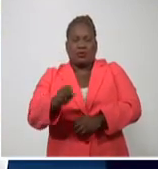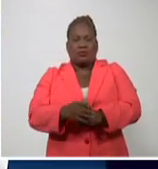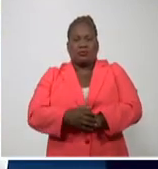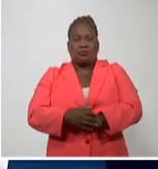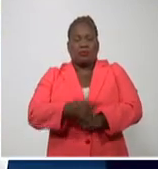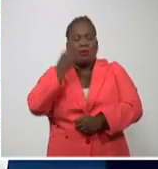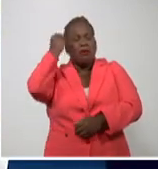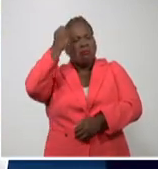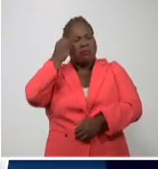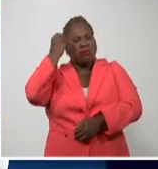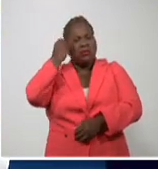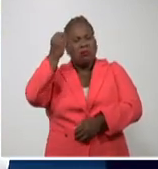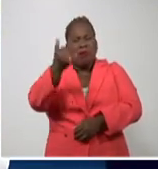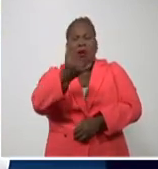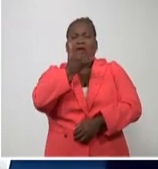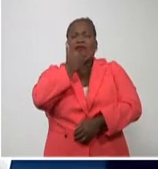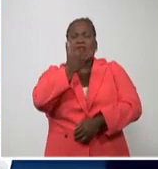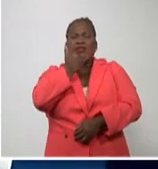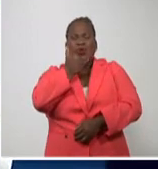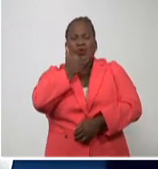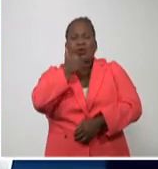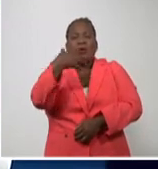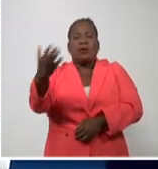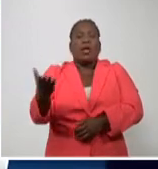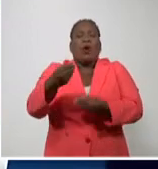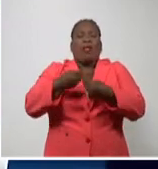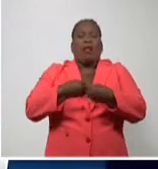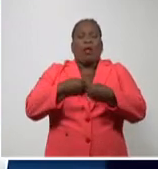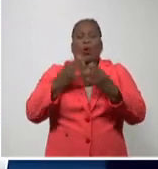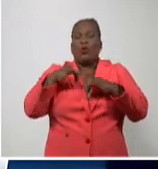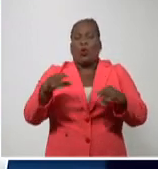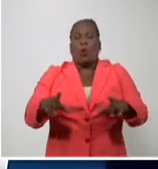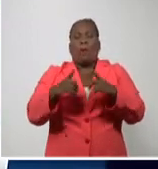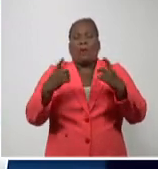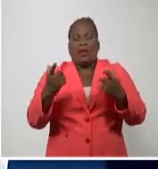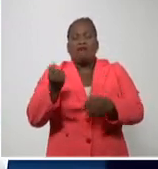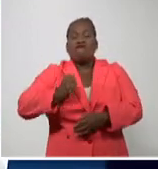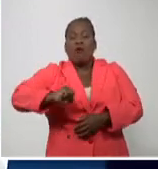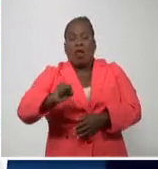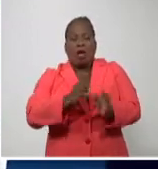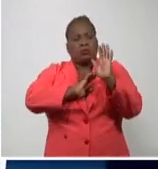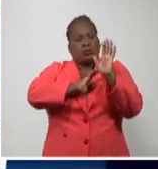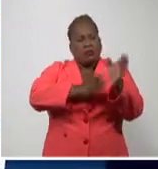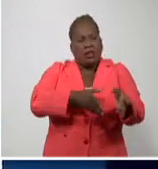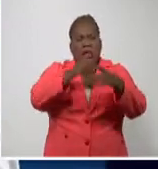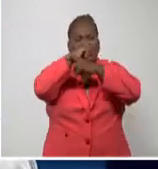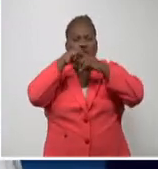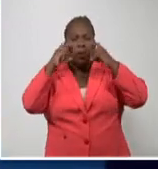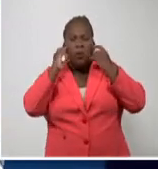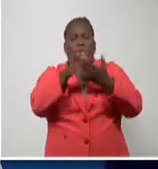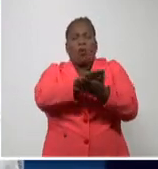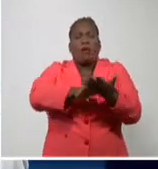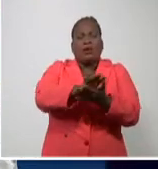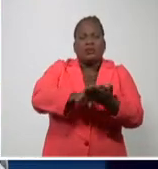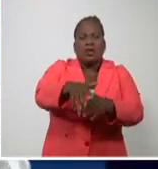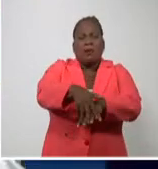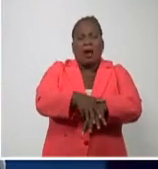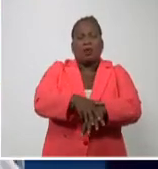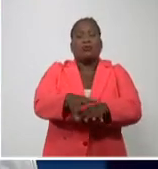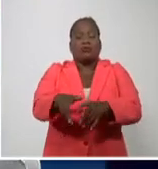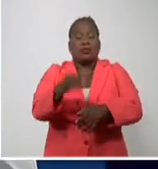repercutido el incumplimiento, las violaciones de lo que se conoce. Si tú dijeras no se conoce,